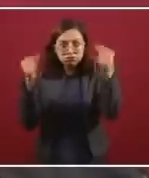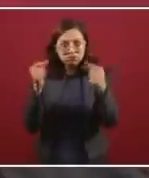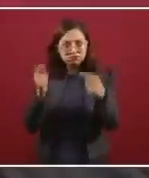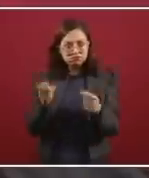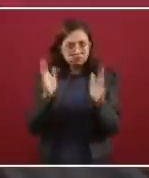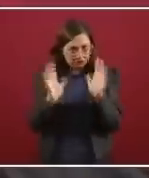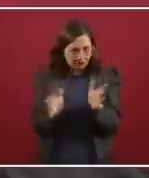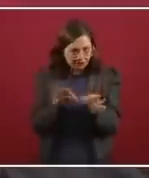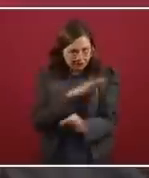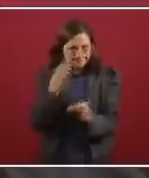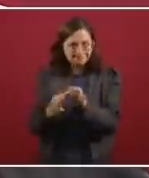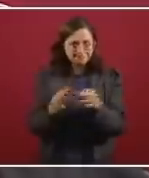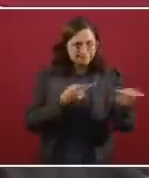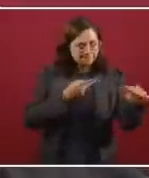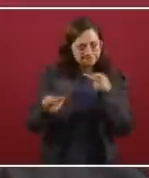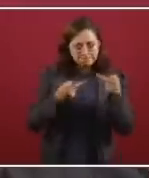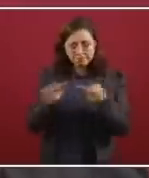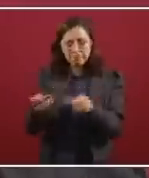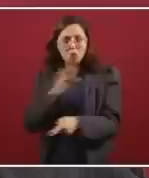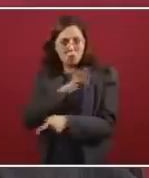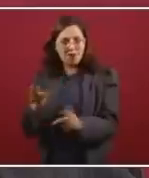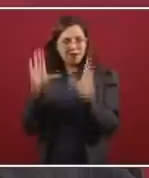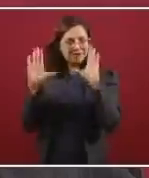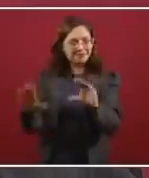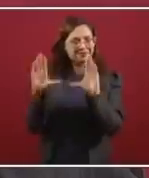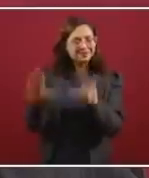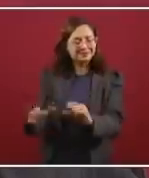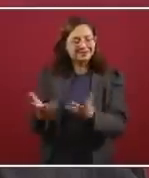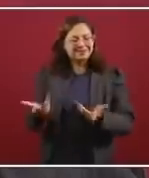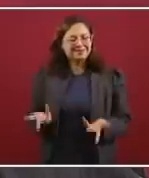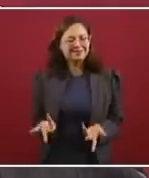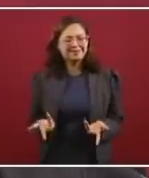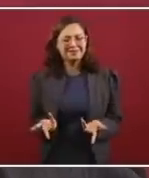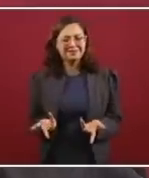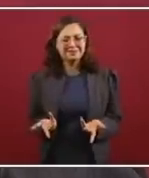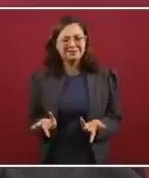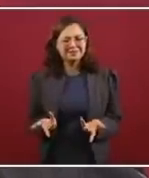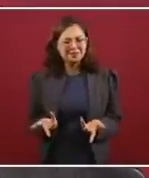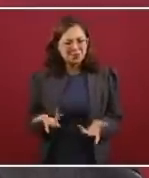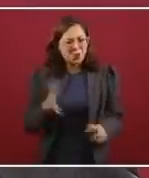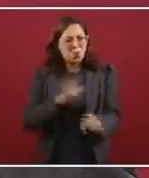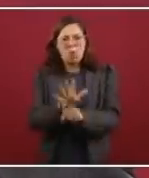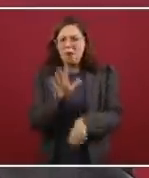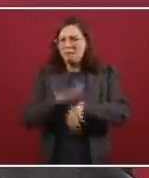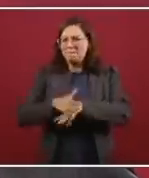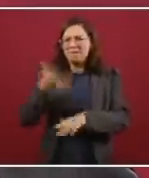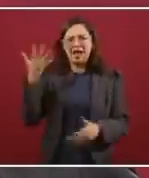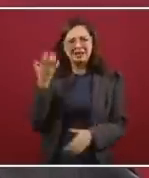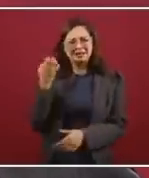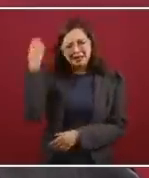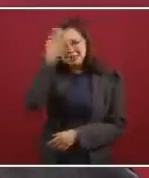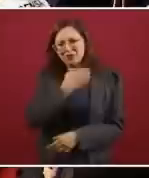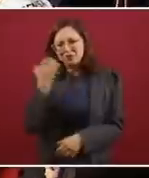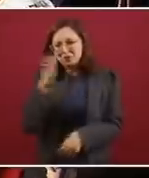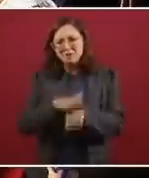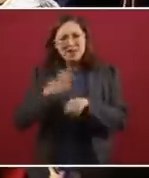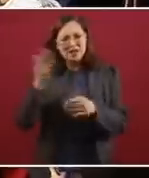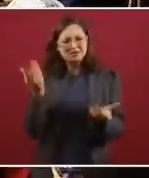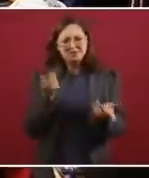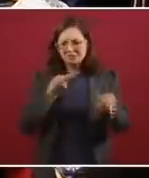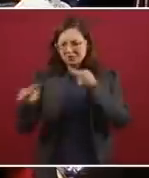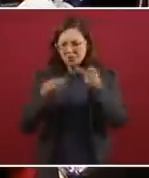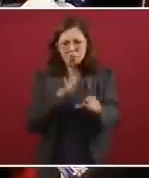prepararse para dar clases? ¿Qué más capacitación? ¿Qué más formación?